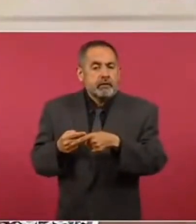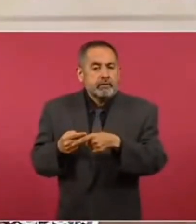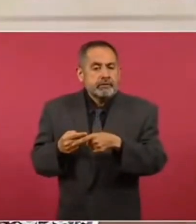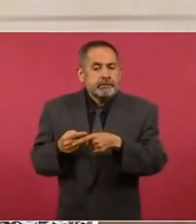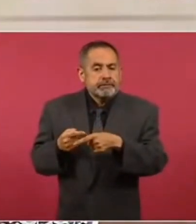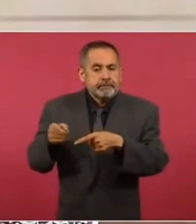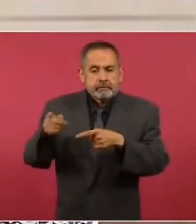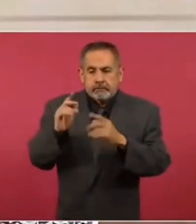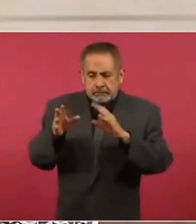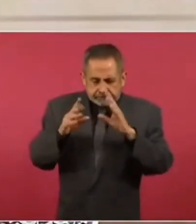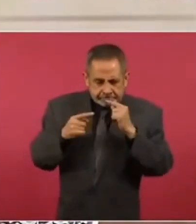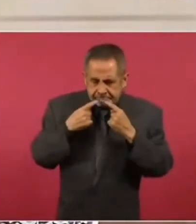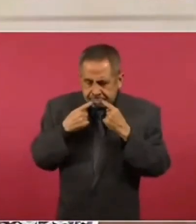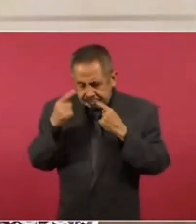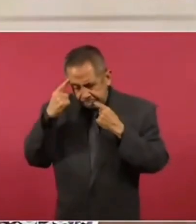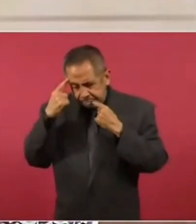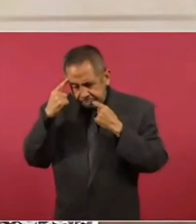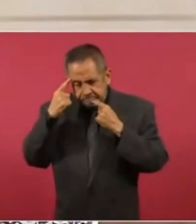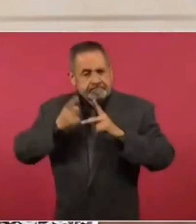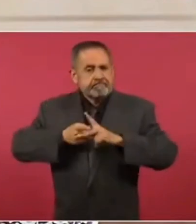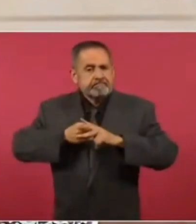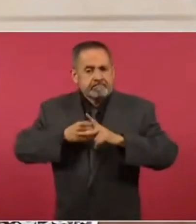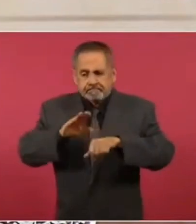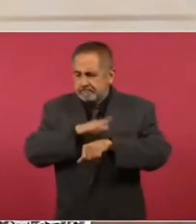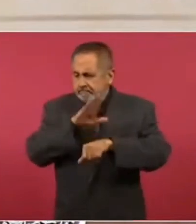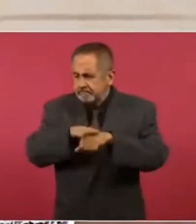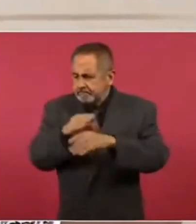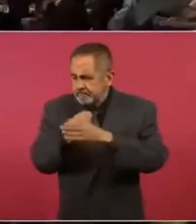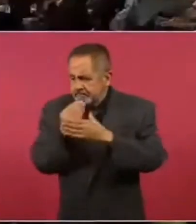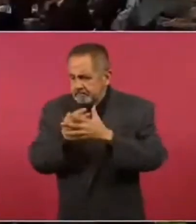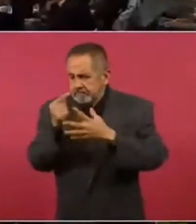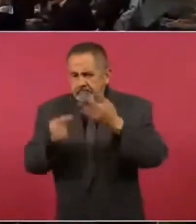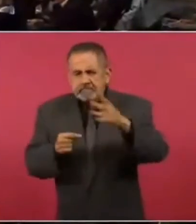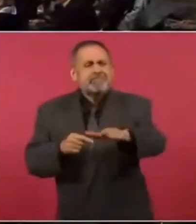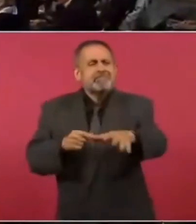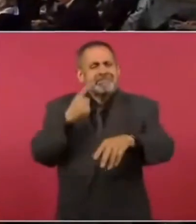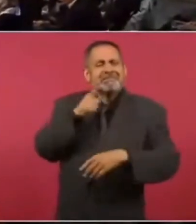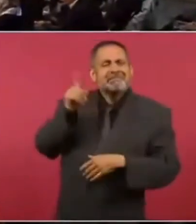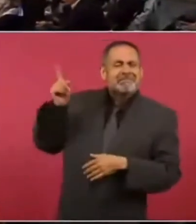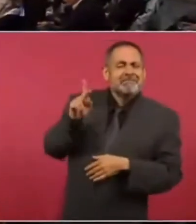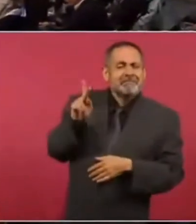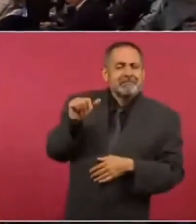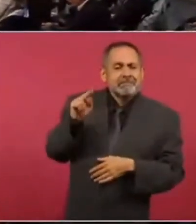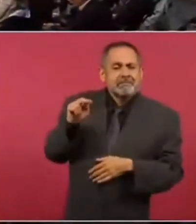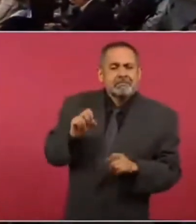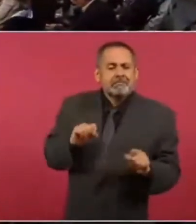una clasificación. A ver si no tenemos por ahí un plan